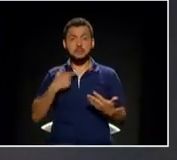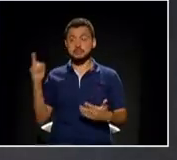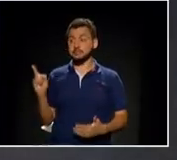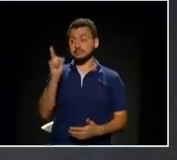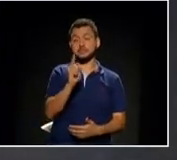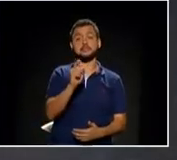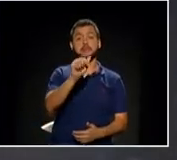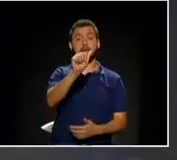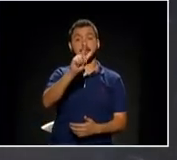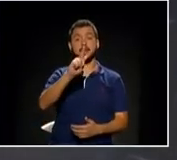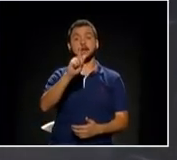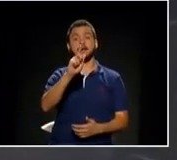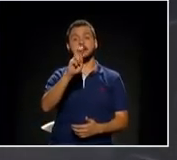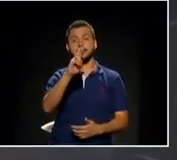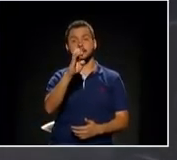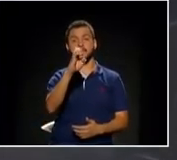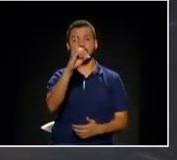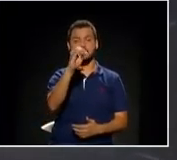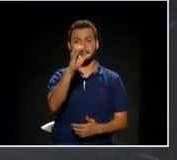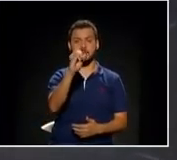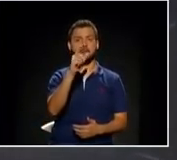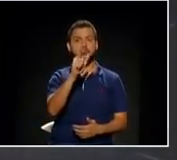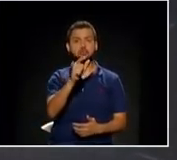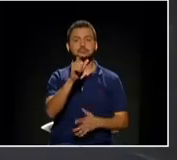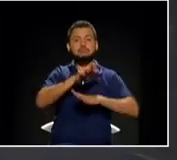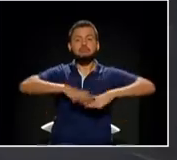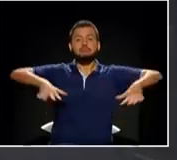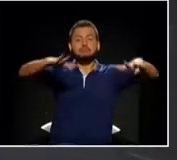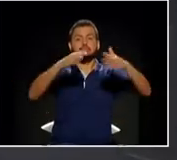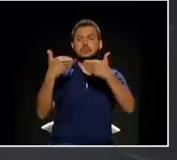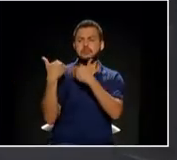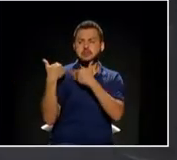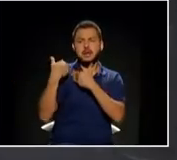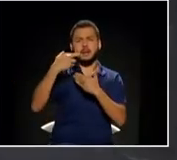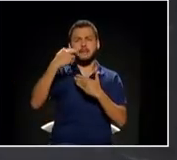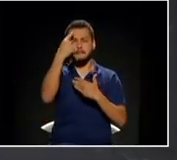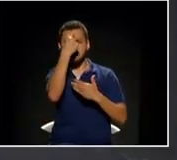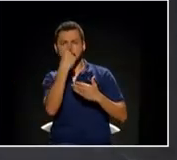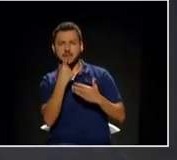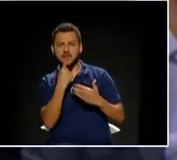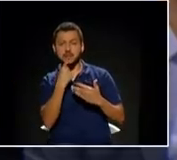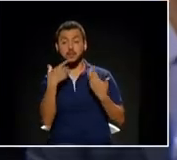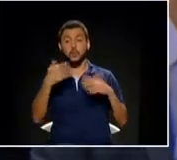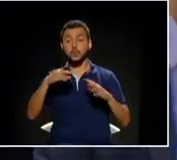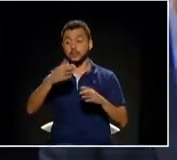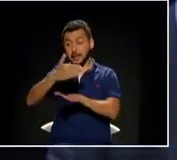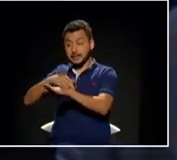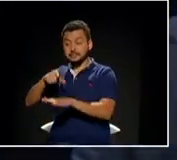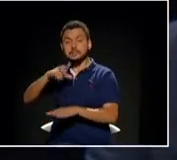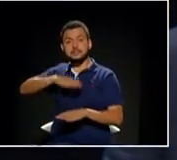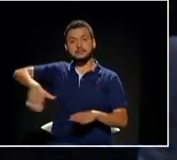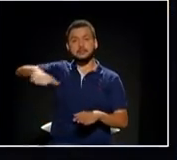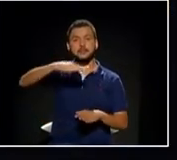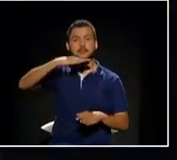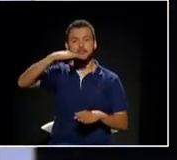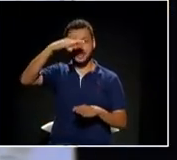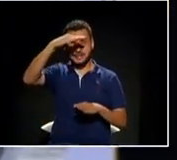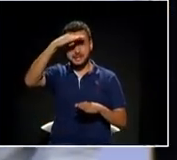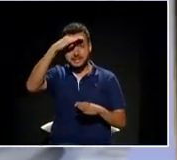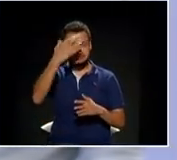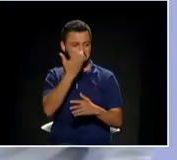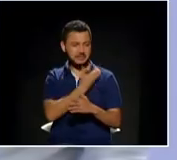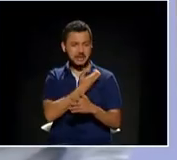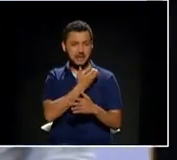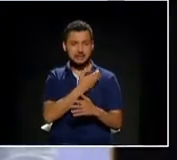planteado que entre la vocación económica de la ciudad y la claridad económica tenemos que tener una administración amigable amigable con el empresariado un alcalde que